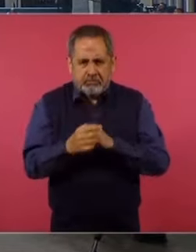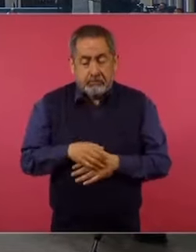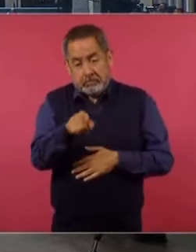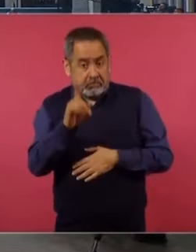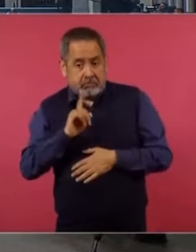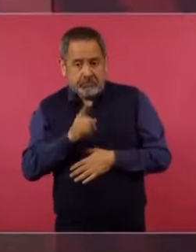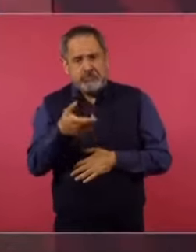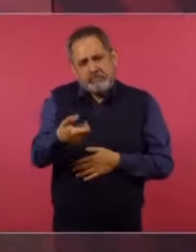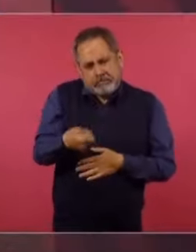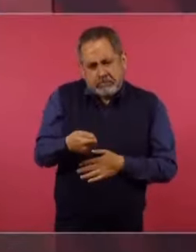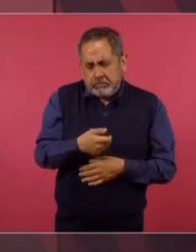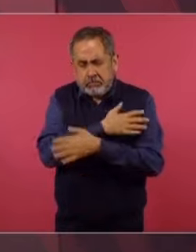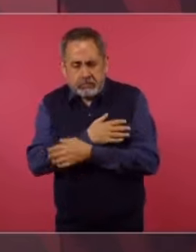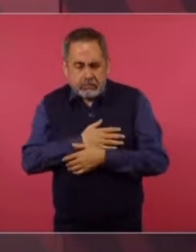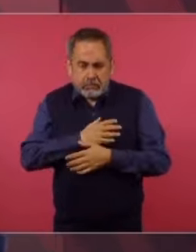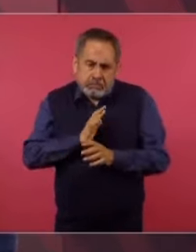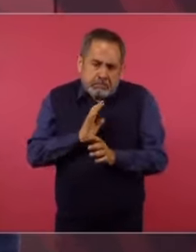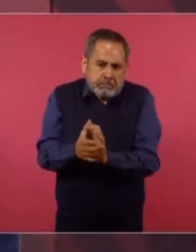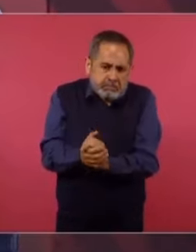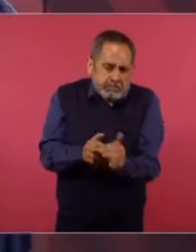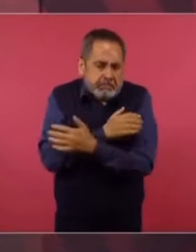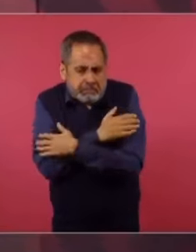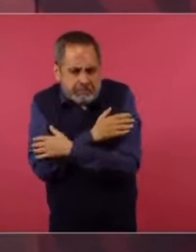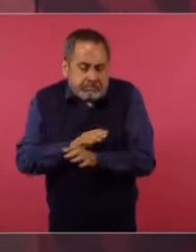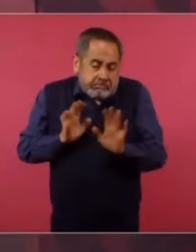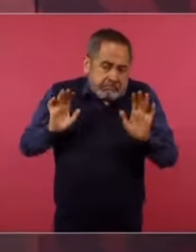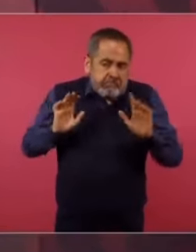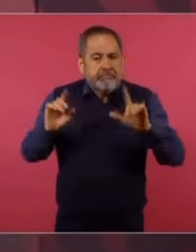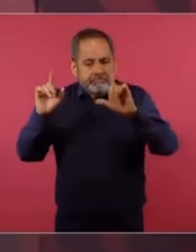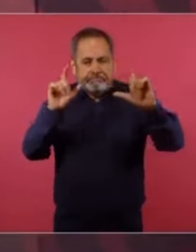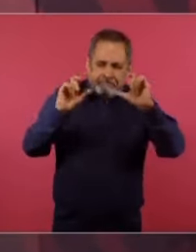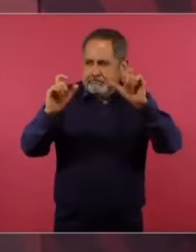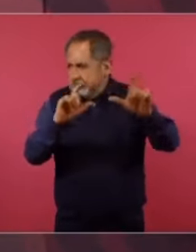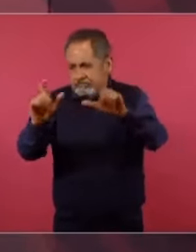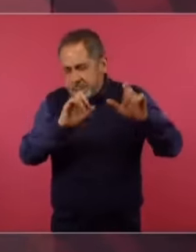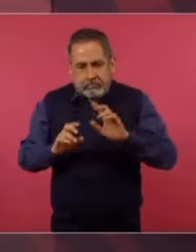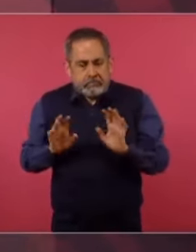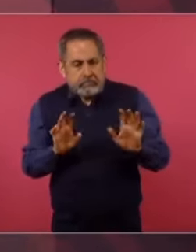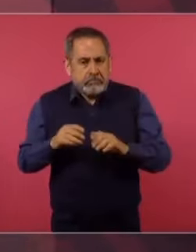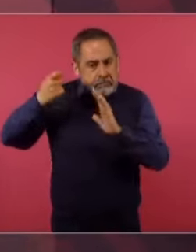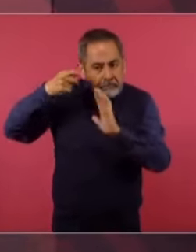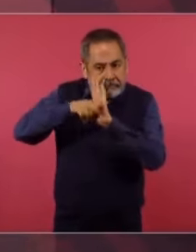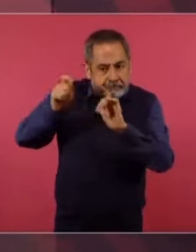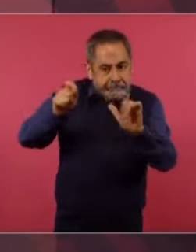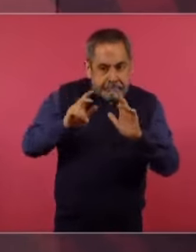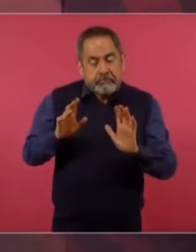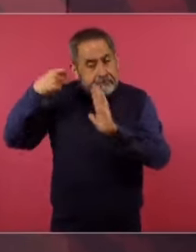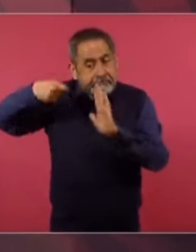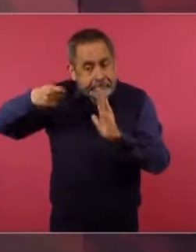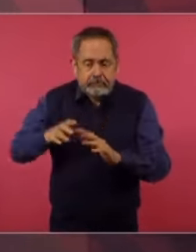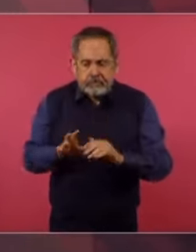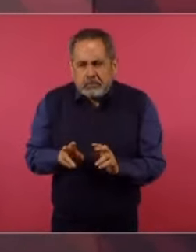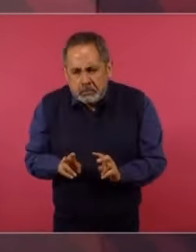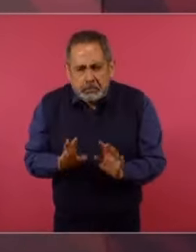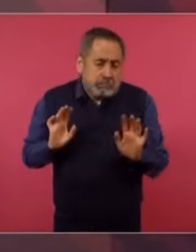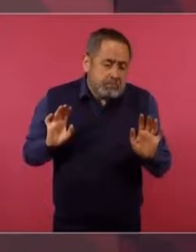saluda y me abraza, pues yo también la abrazo, ¿no? Y están tomando este video. Y